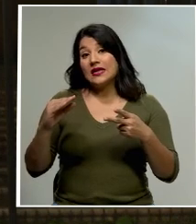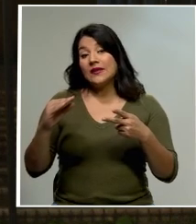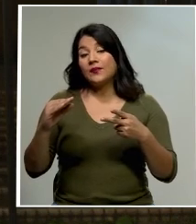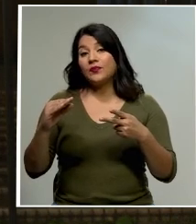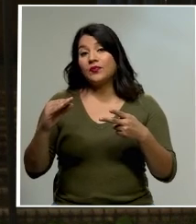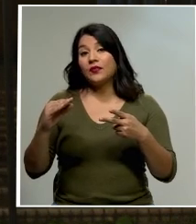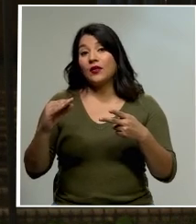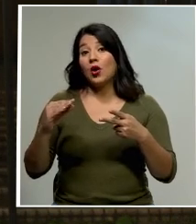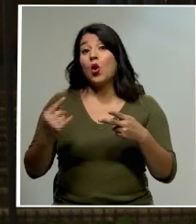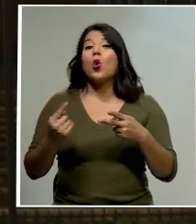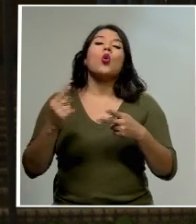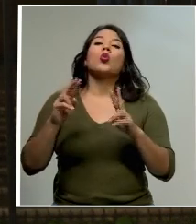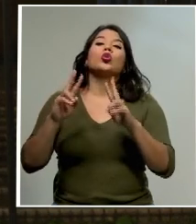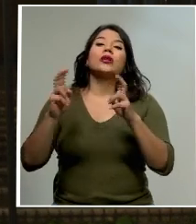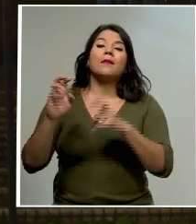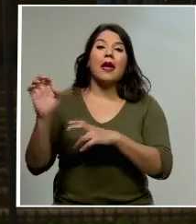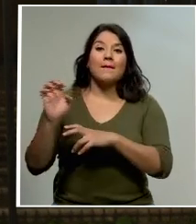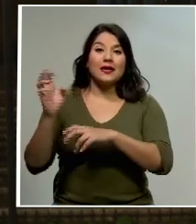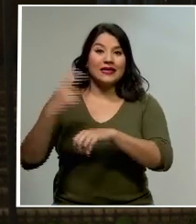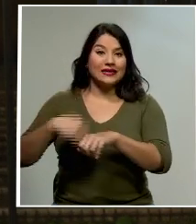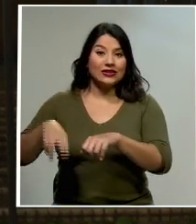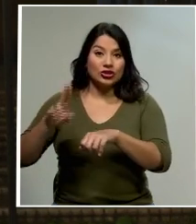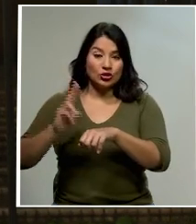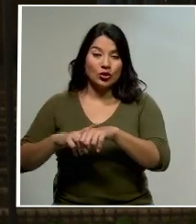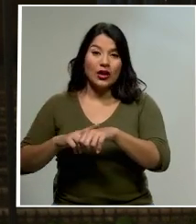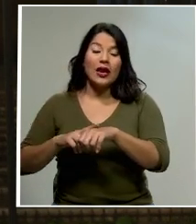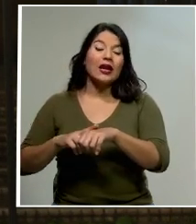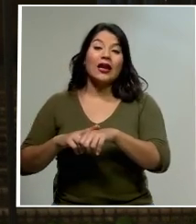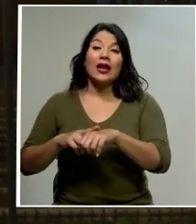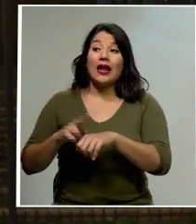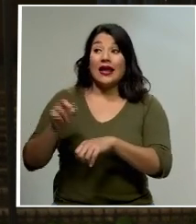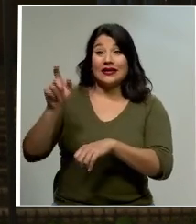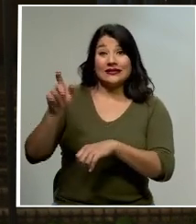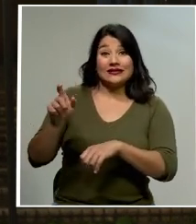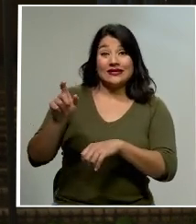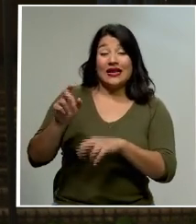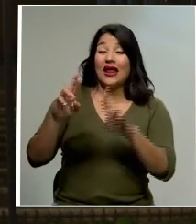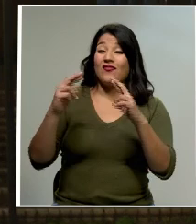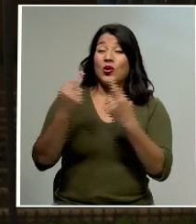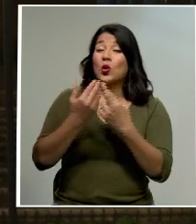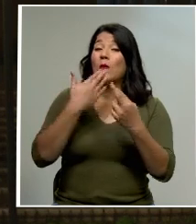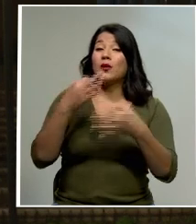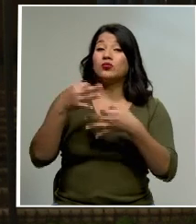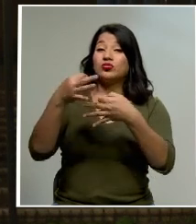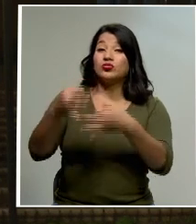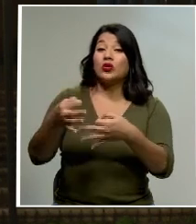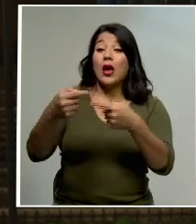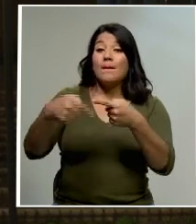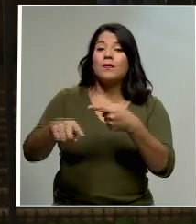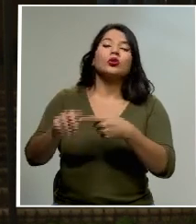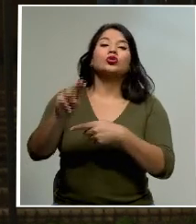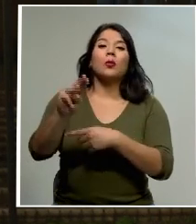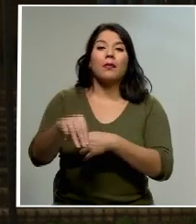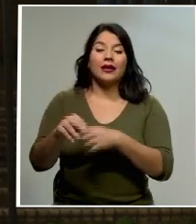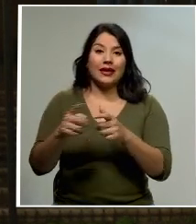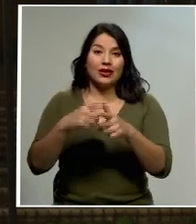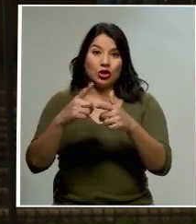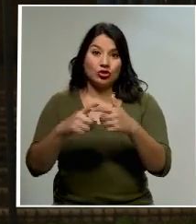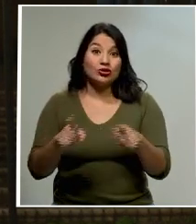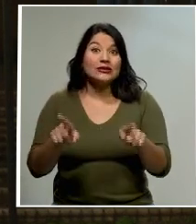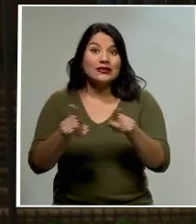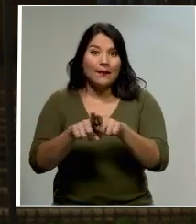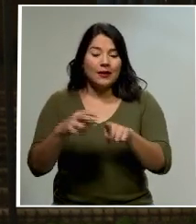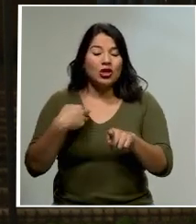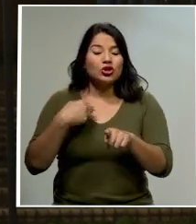comisión como de emergencia nacional sin dar mayores detalles, la misma se pospuso para el próximo martes, así que bueno, también estaremos